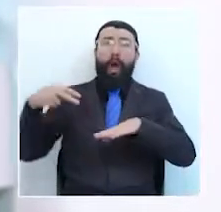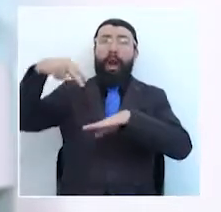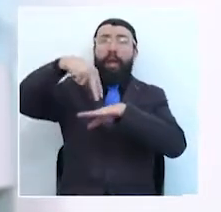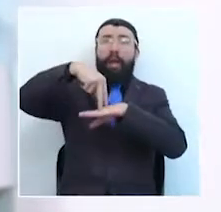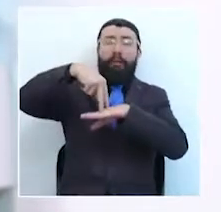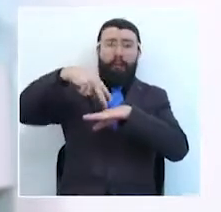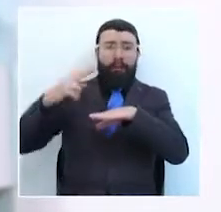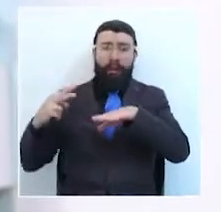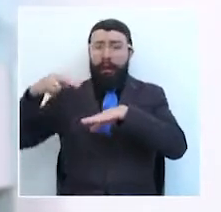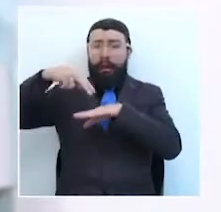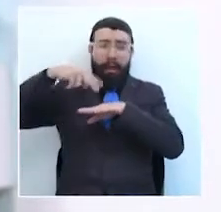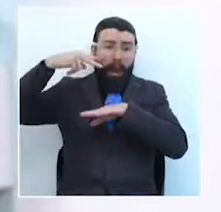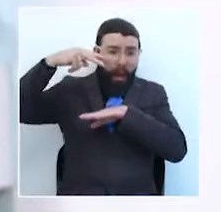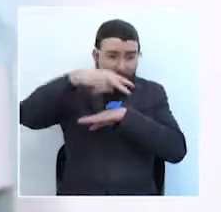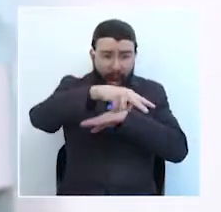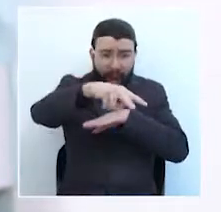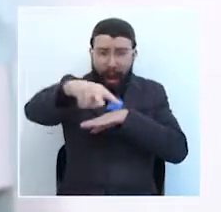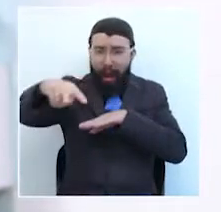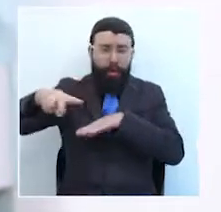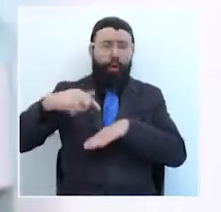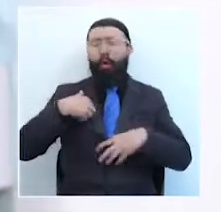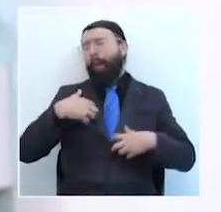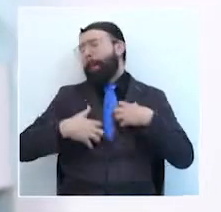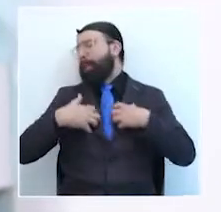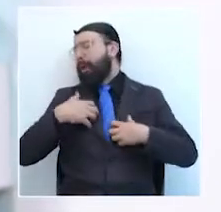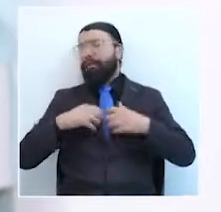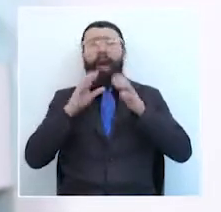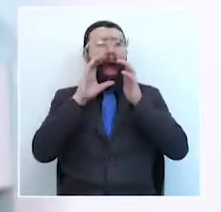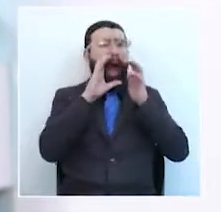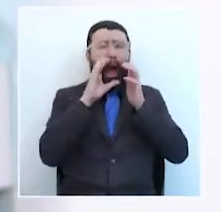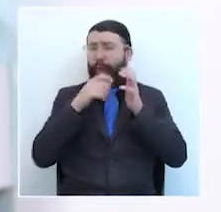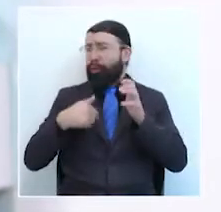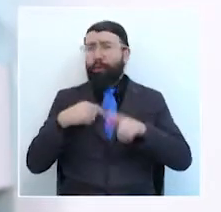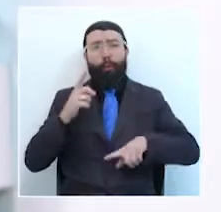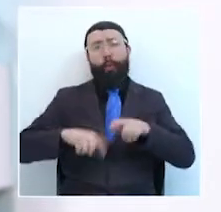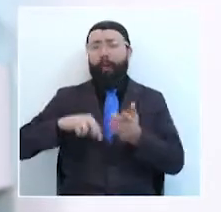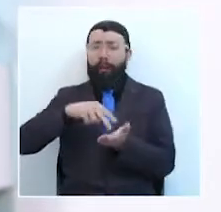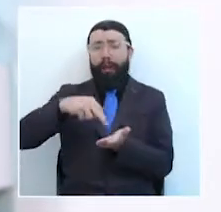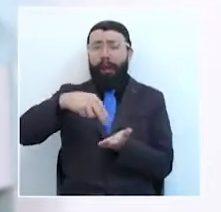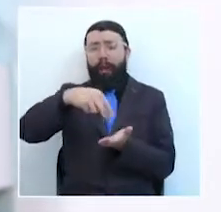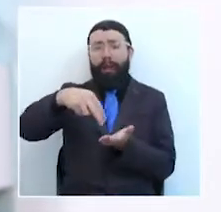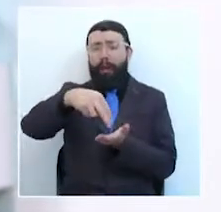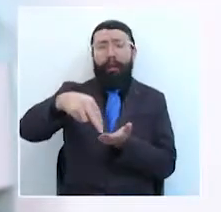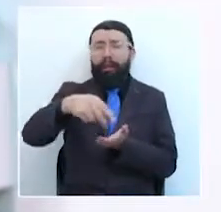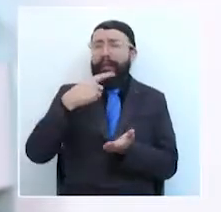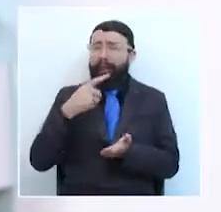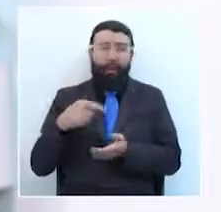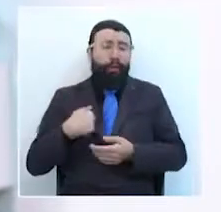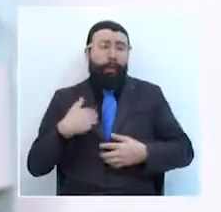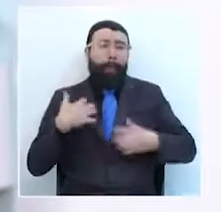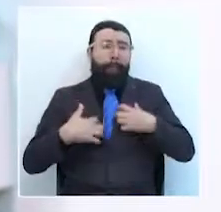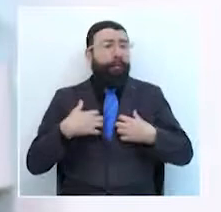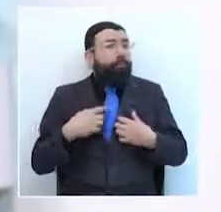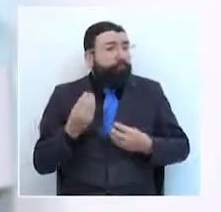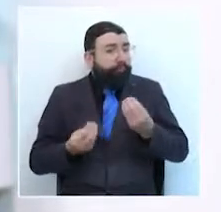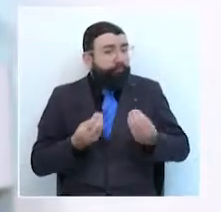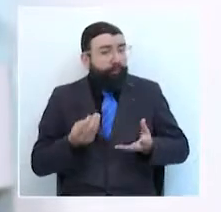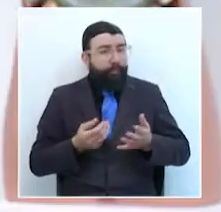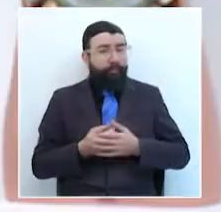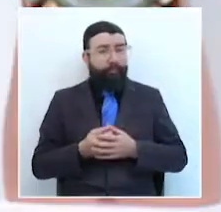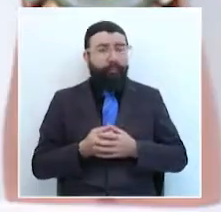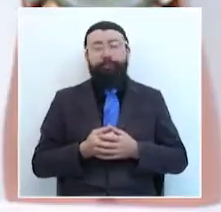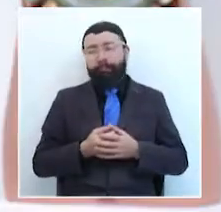pánico yo grito no soy capaz de caminar me han dicho que son pánicos gracias y los bendiga si